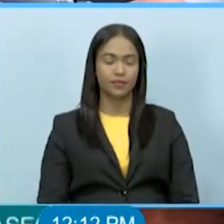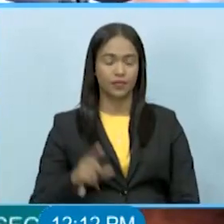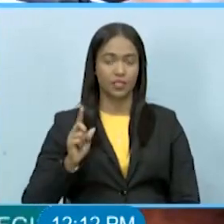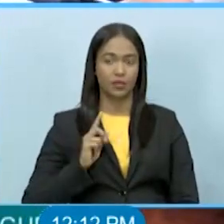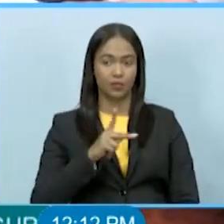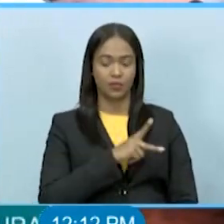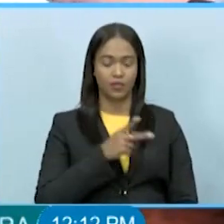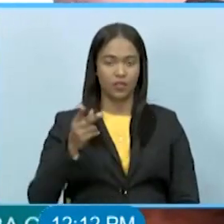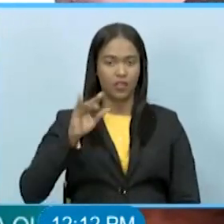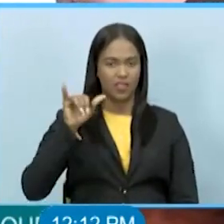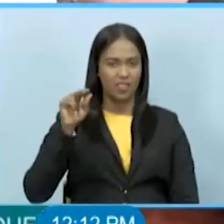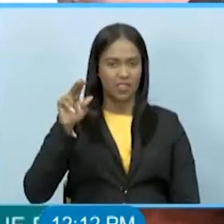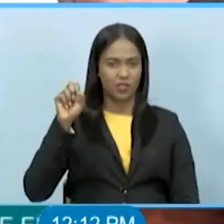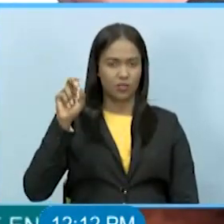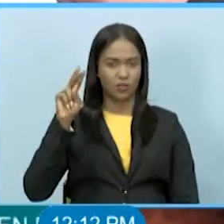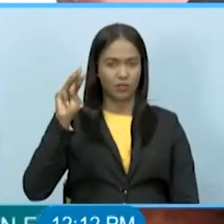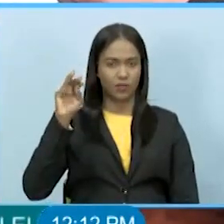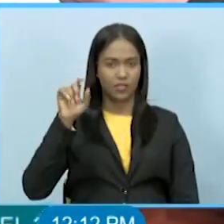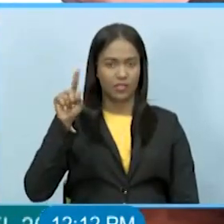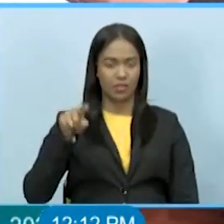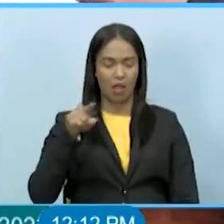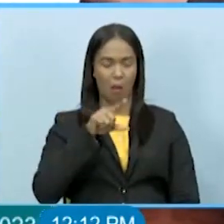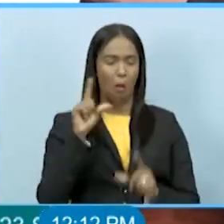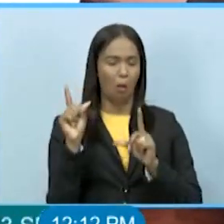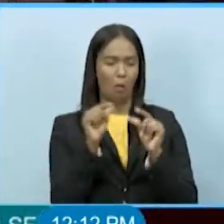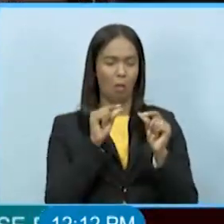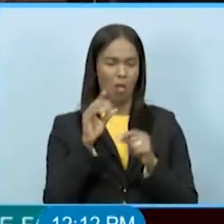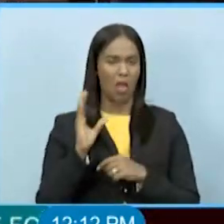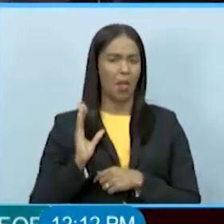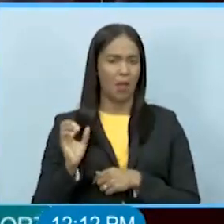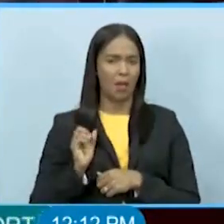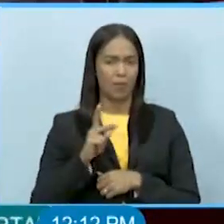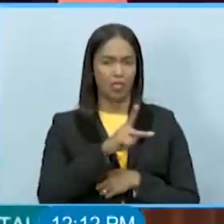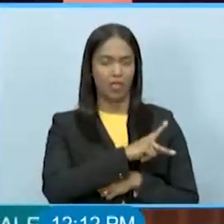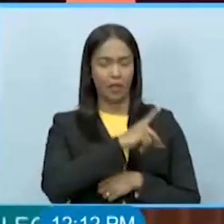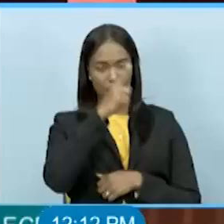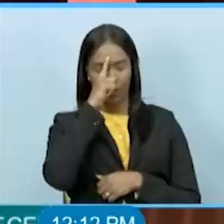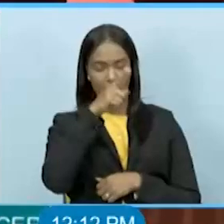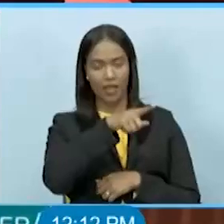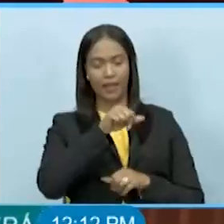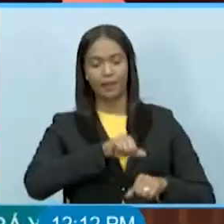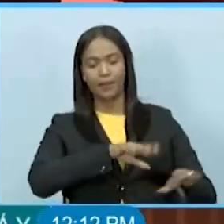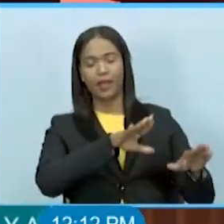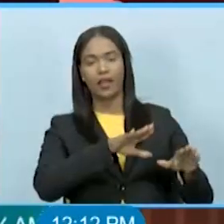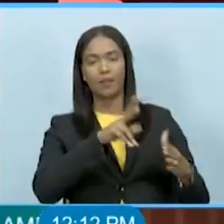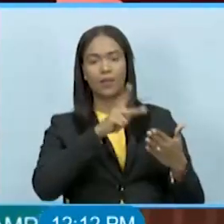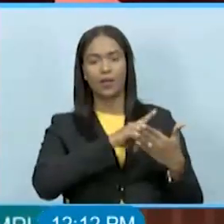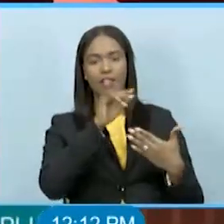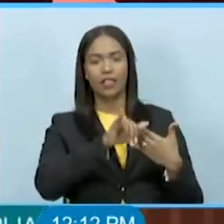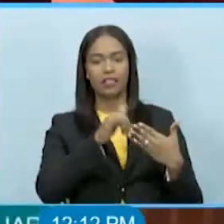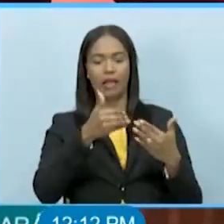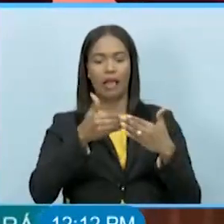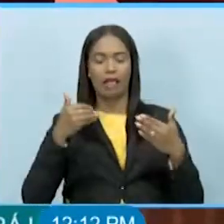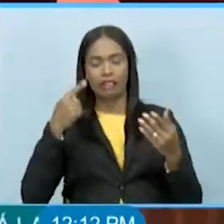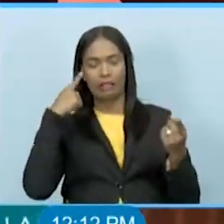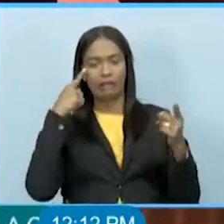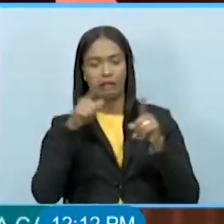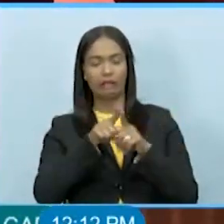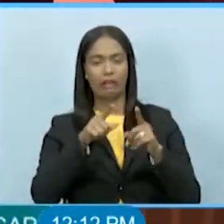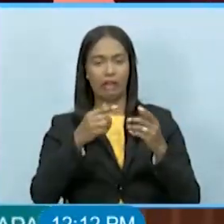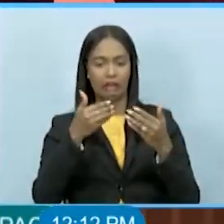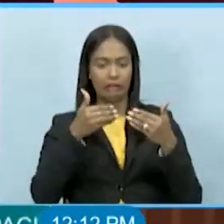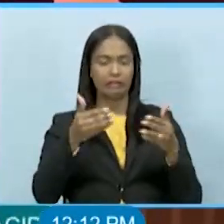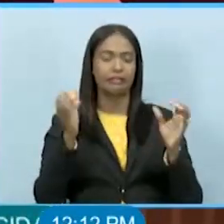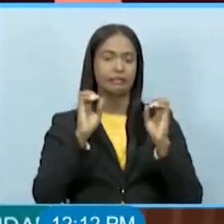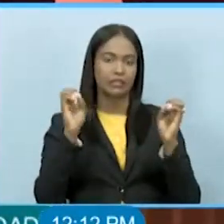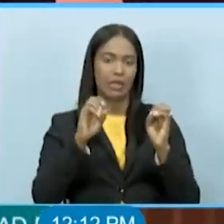diputado Jesús Martínez criticó a la Cámara Alta por dejar pasar el proyecto con temas que habían sido consensuados. Sin embargo, confía en que